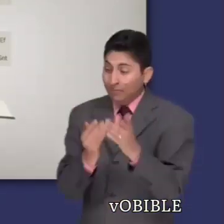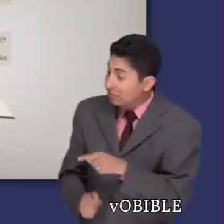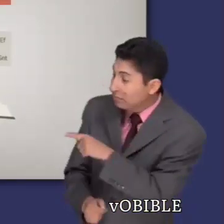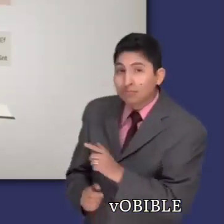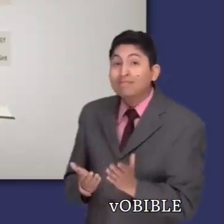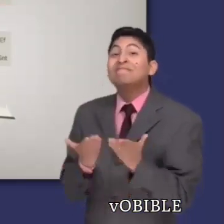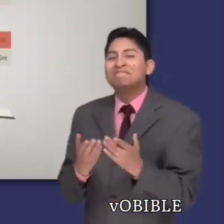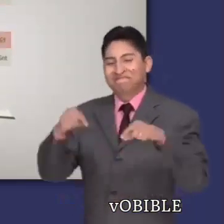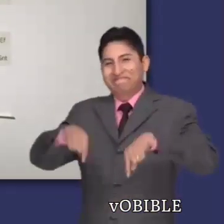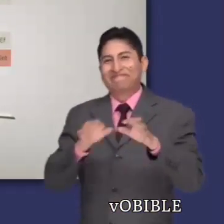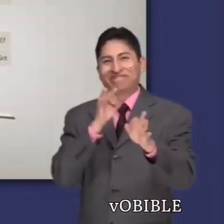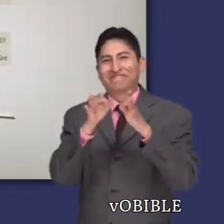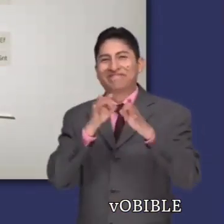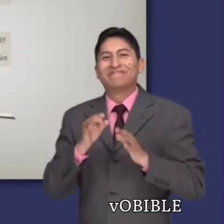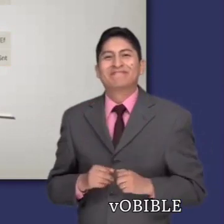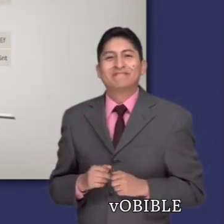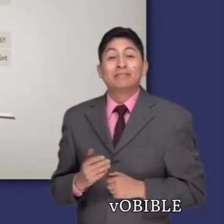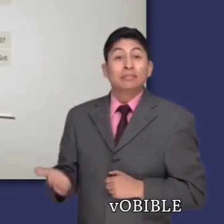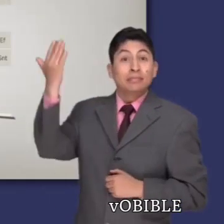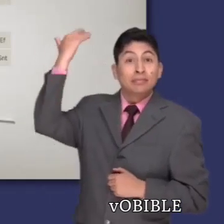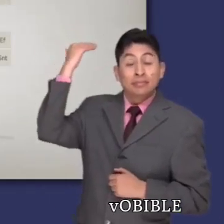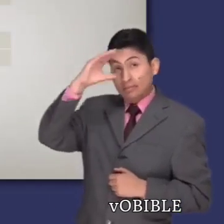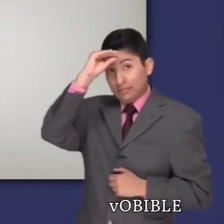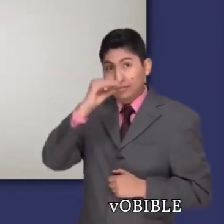Información sobre la primera carta de Juan.